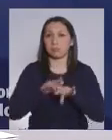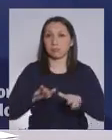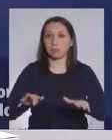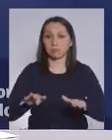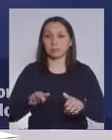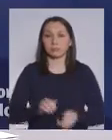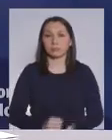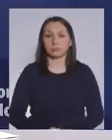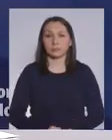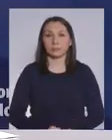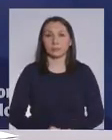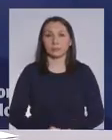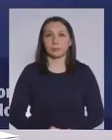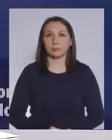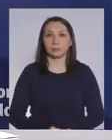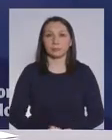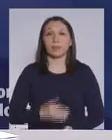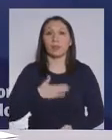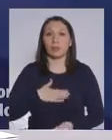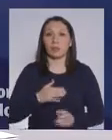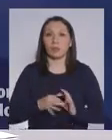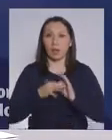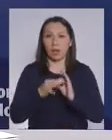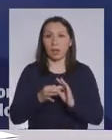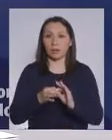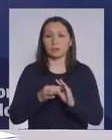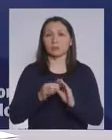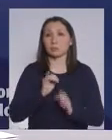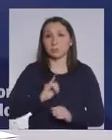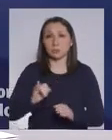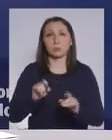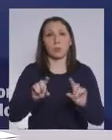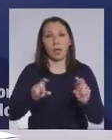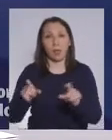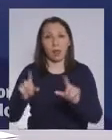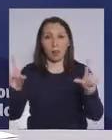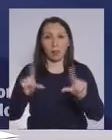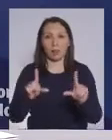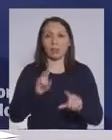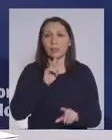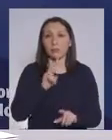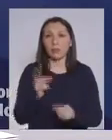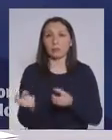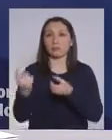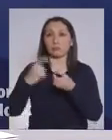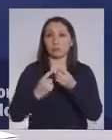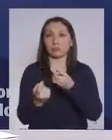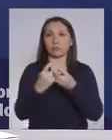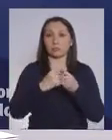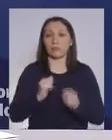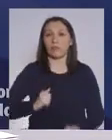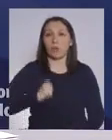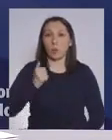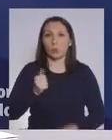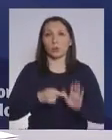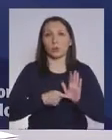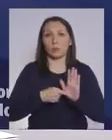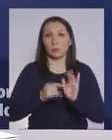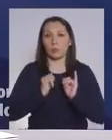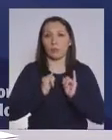2 quiero agradecer como siempre a los canales de televisión que se asocian voluntariamente a esta